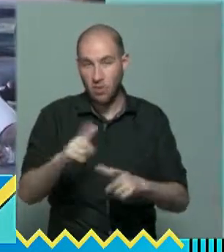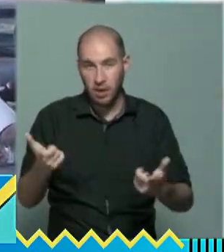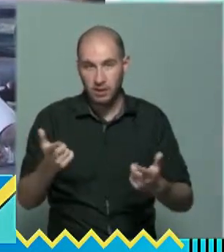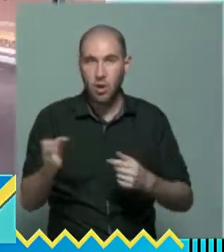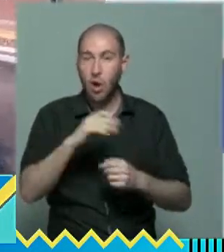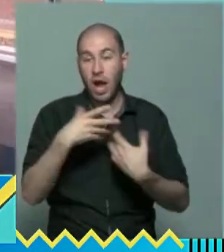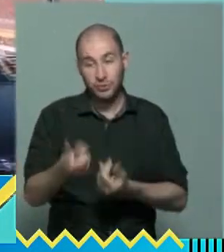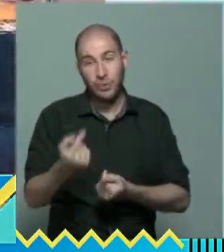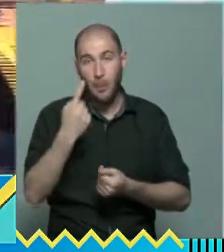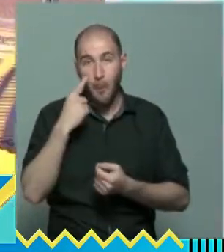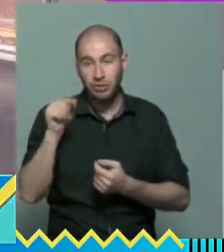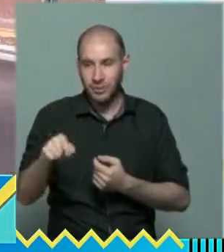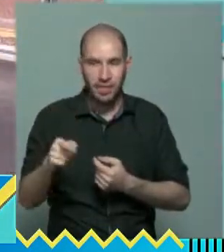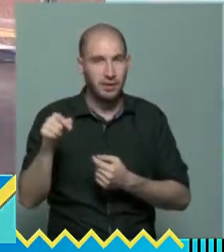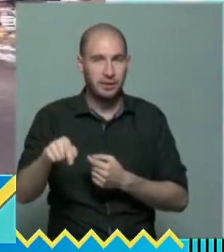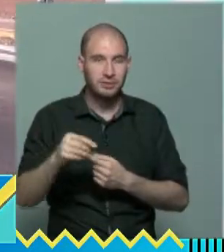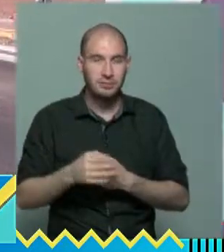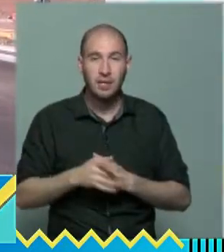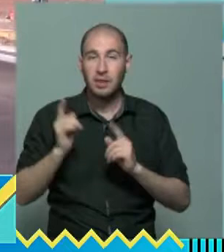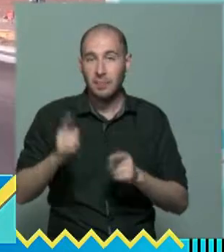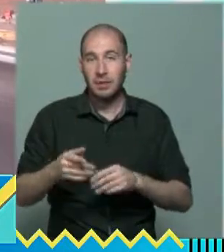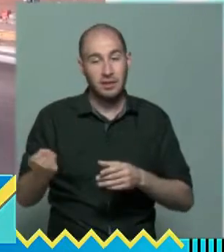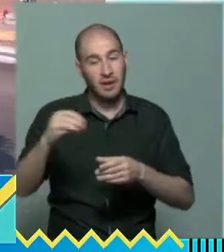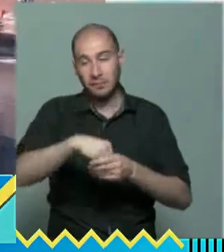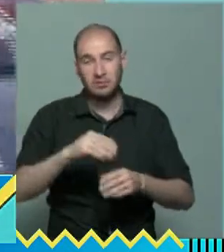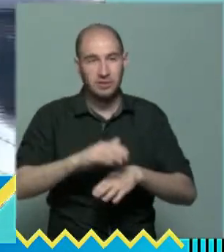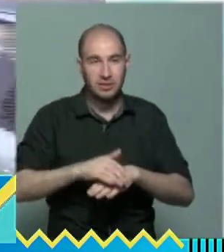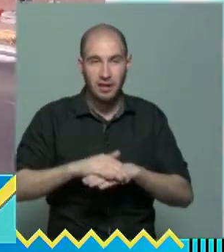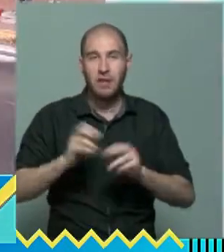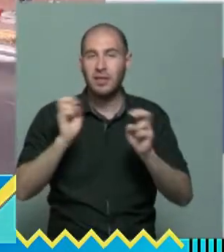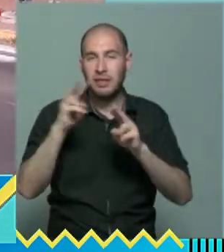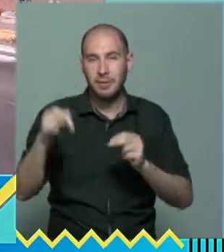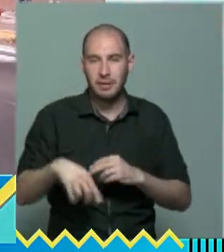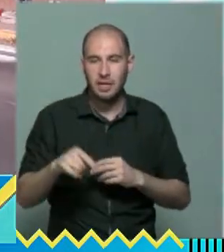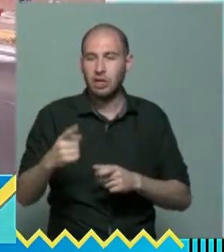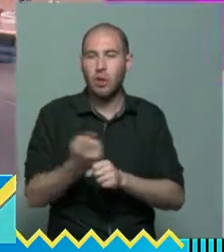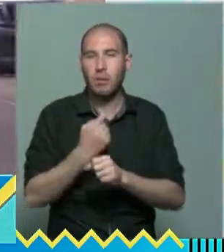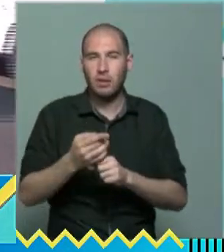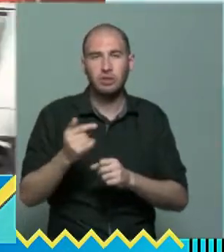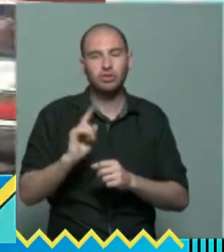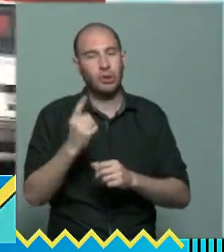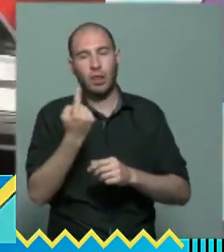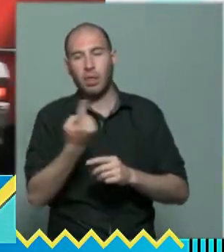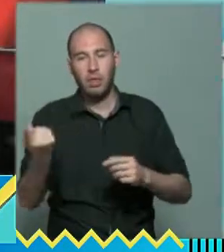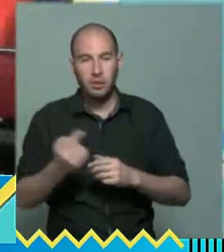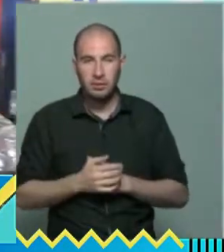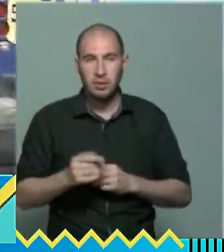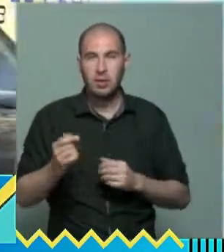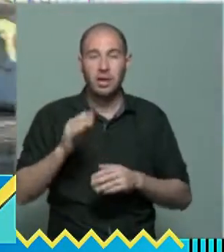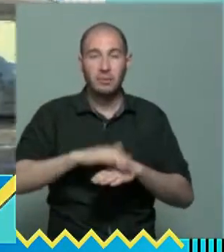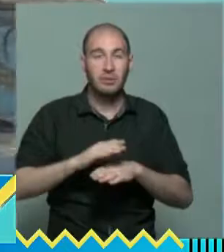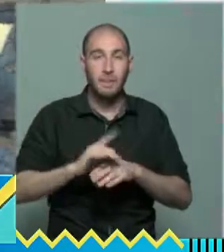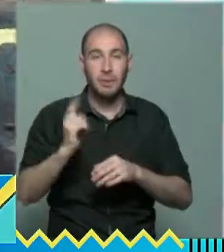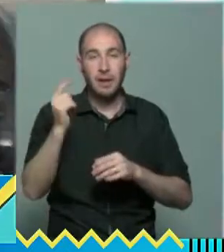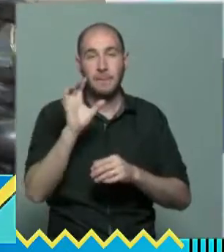lo ayuda a los municipios, va a tener que también hacerse parte en este tema. No puede desligarse de lo que es la jurisdicción